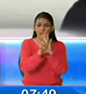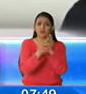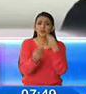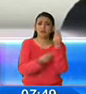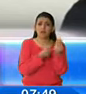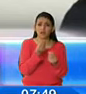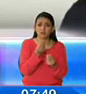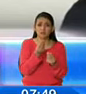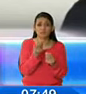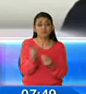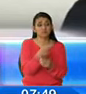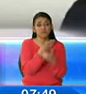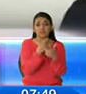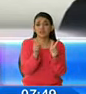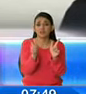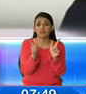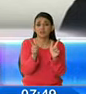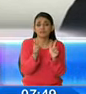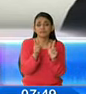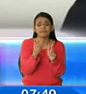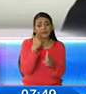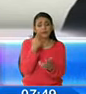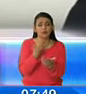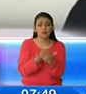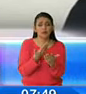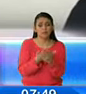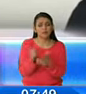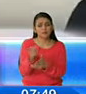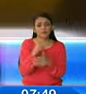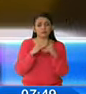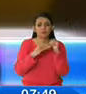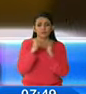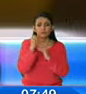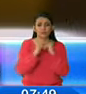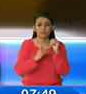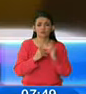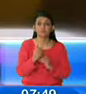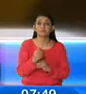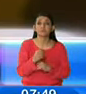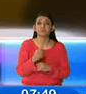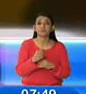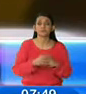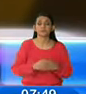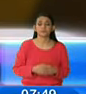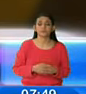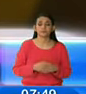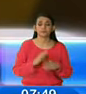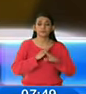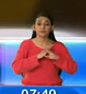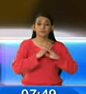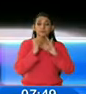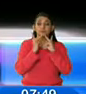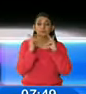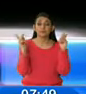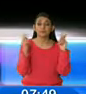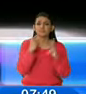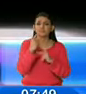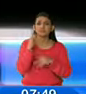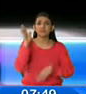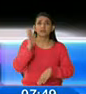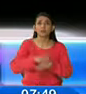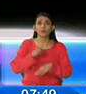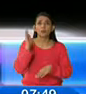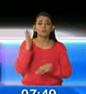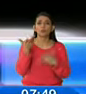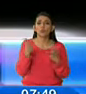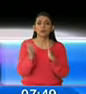justicia, han tenido que ser liberados porque se ha confirmado su inocencia. Este aspecto, según la Defensoría, se generó debido a la falta